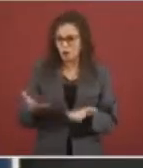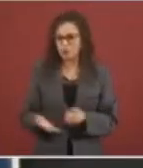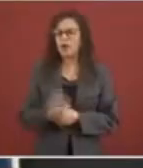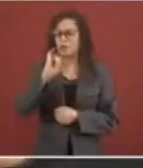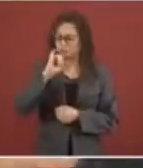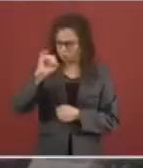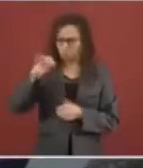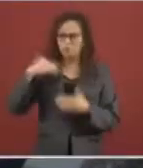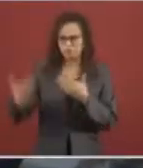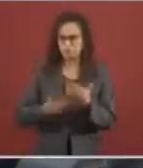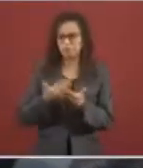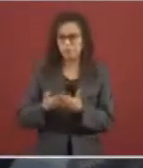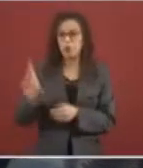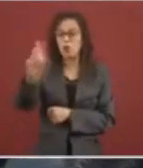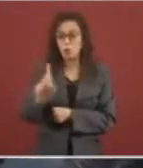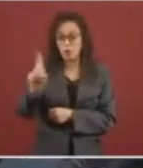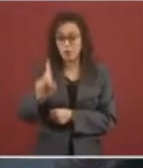económico, nada más que no va a ser